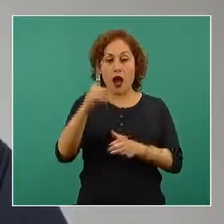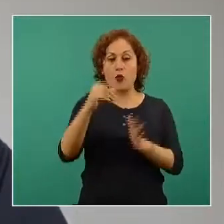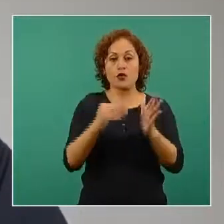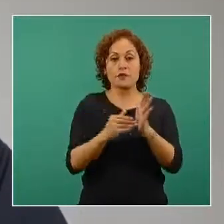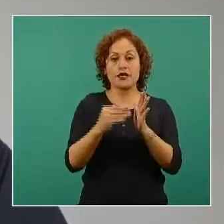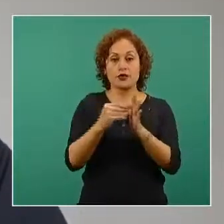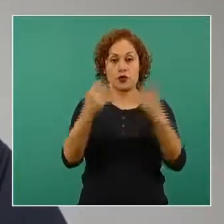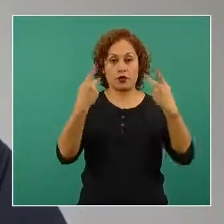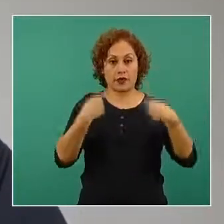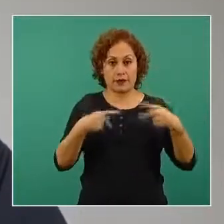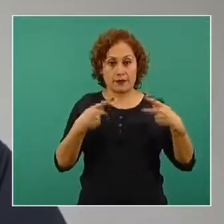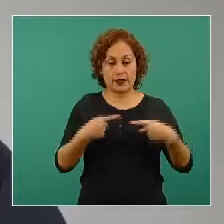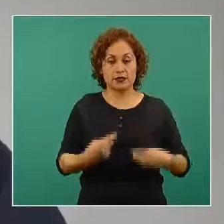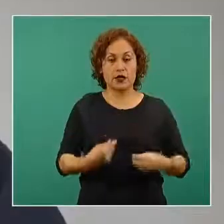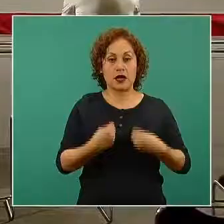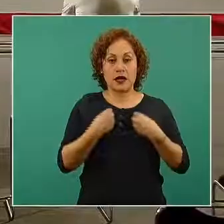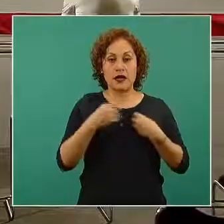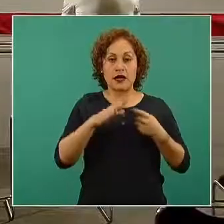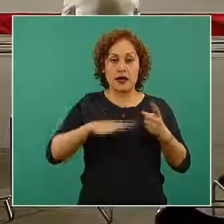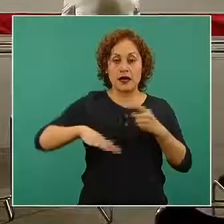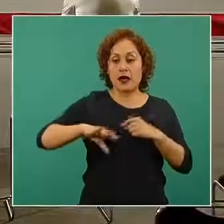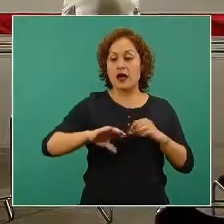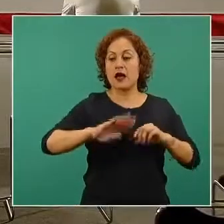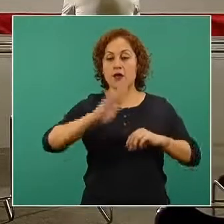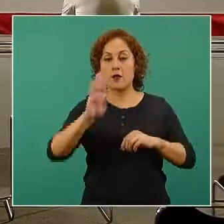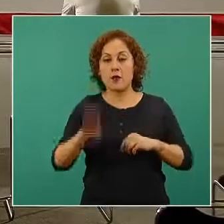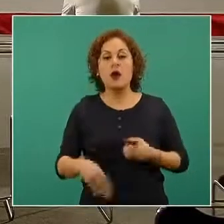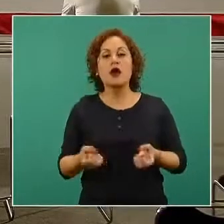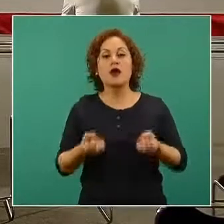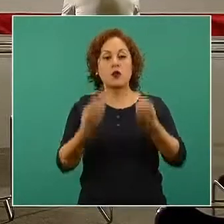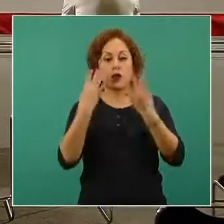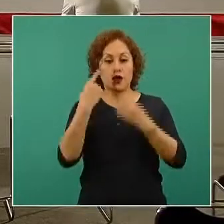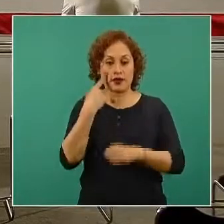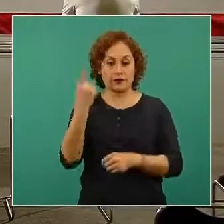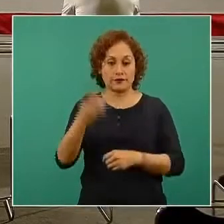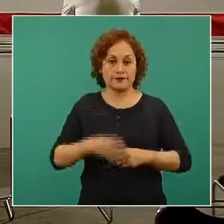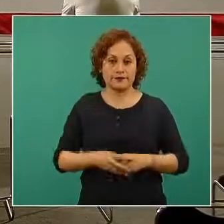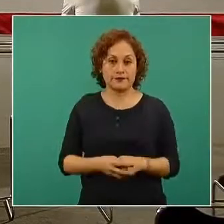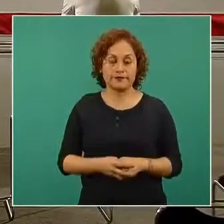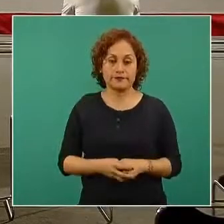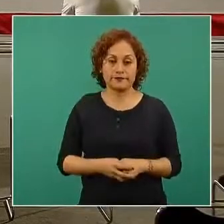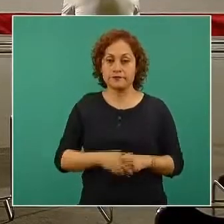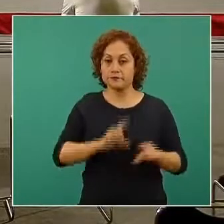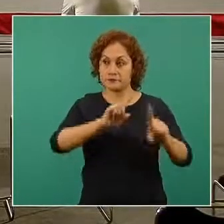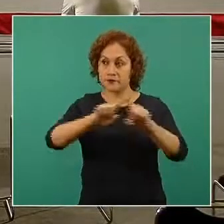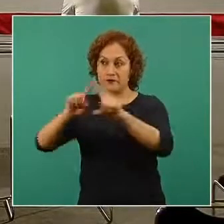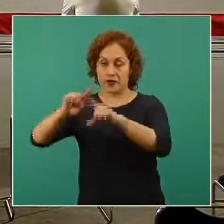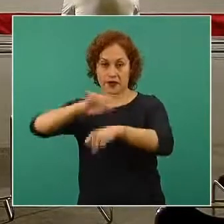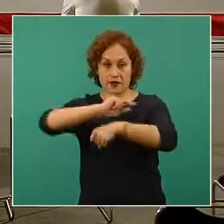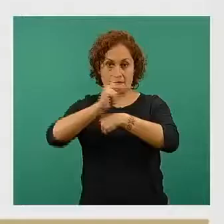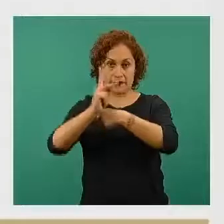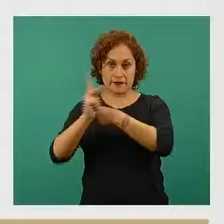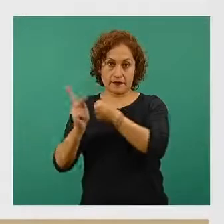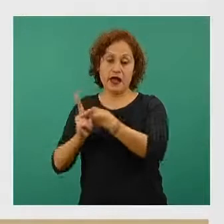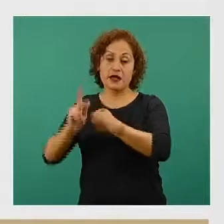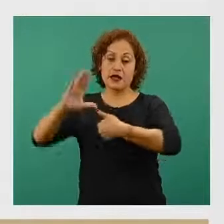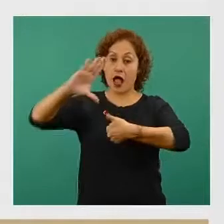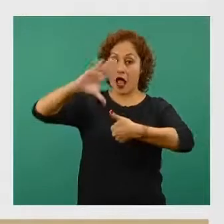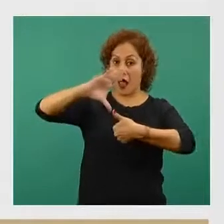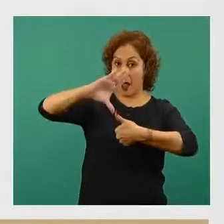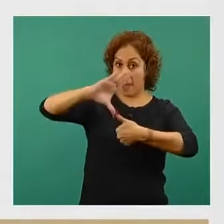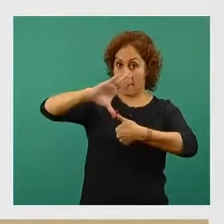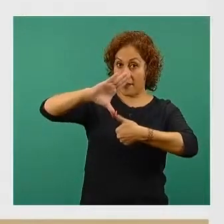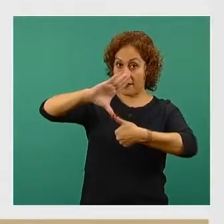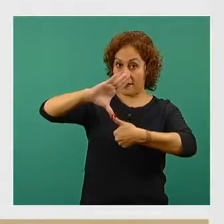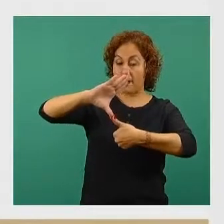las tendencias descendentes que se estaban presentando en las regiones. Sin embargo, en América del Norte al menos se empieza a ver ya